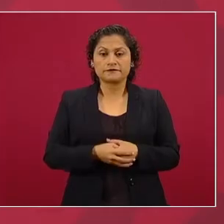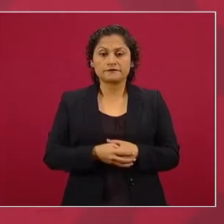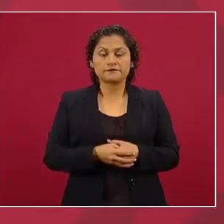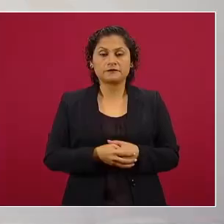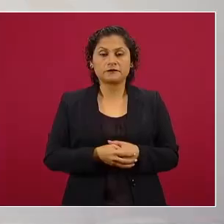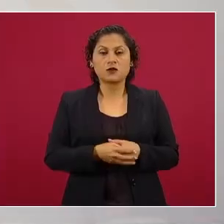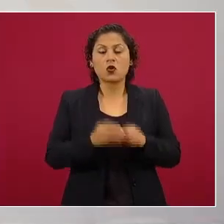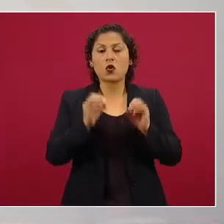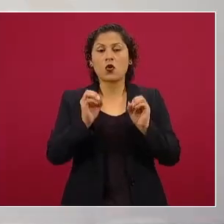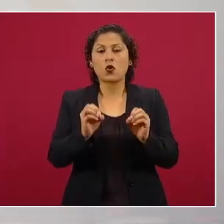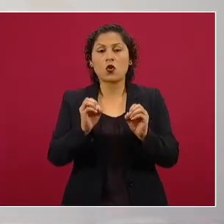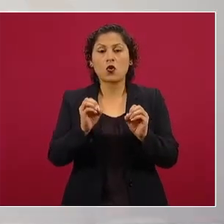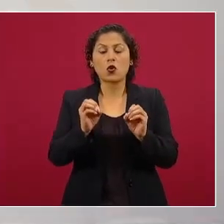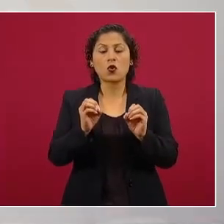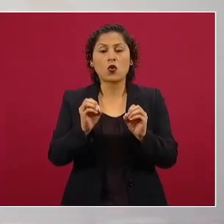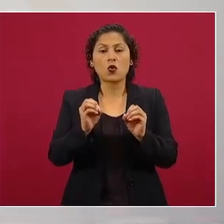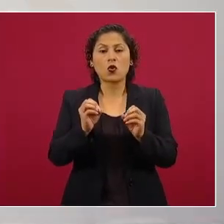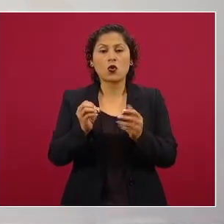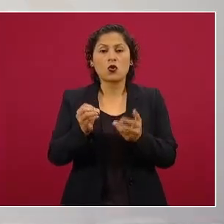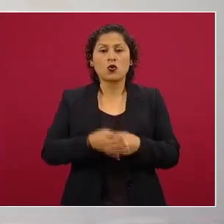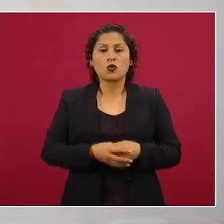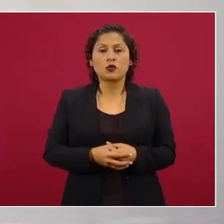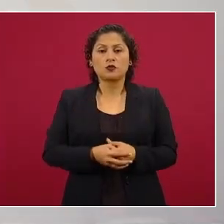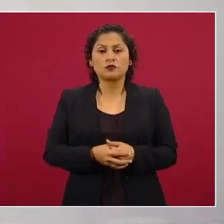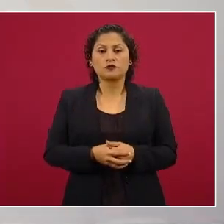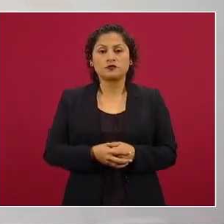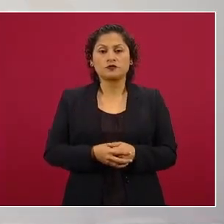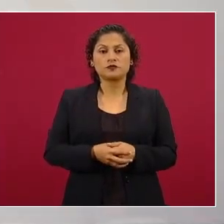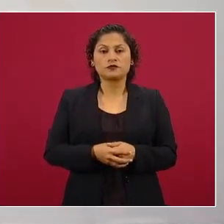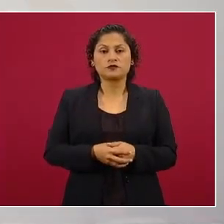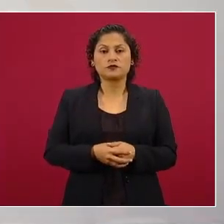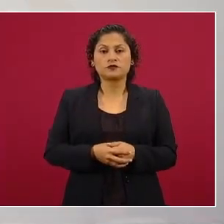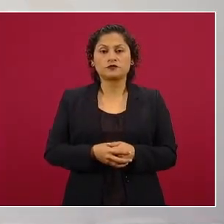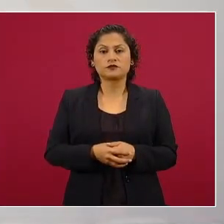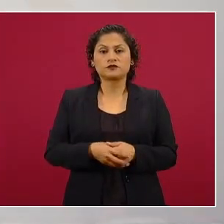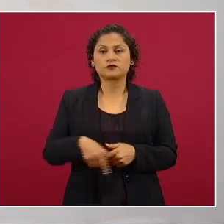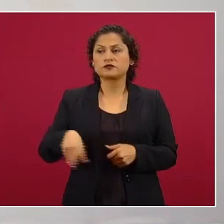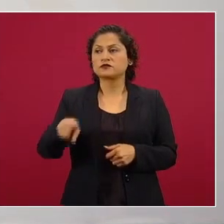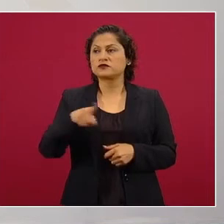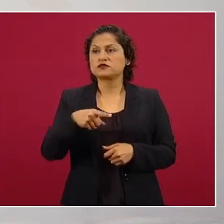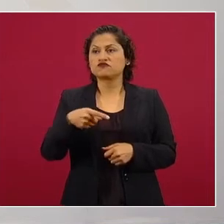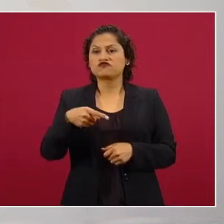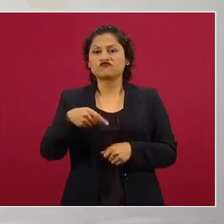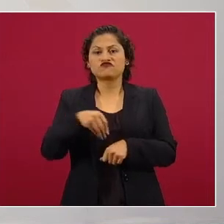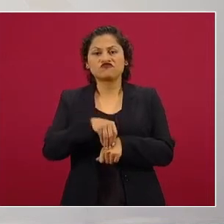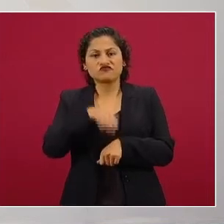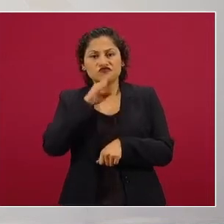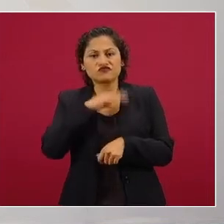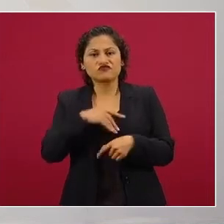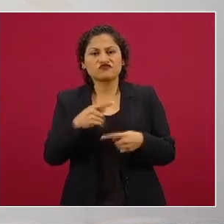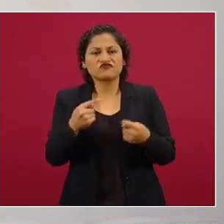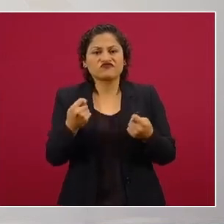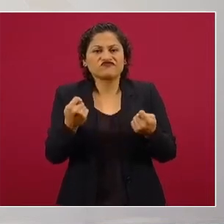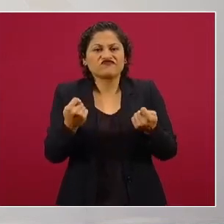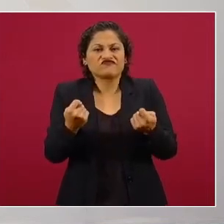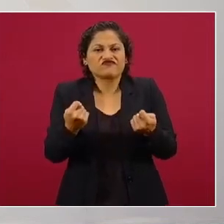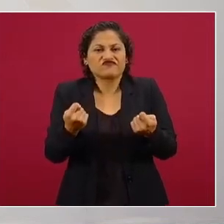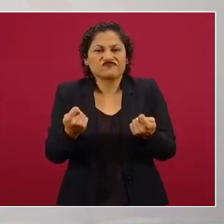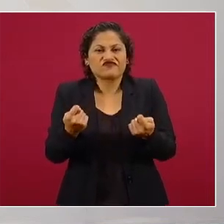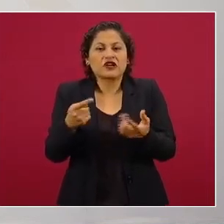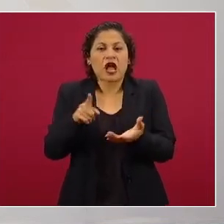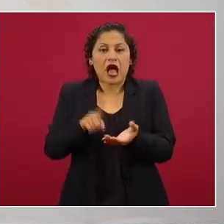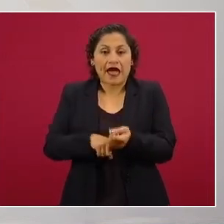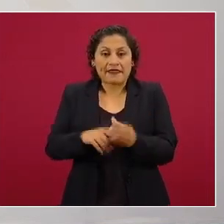el que sean malcriados o mal portados en el